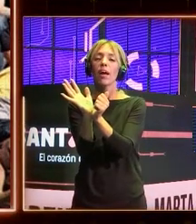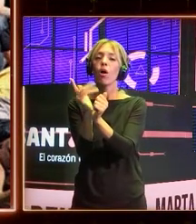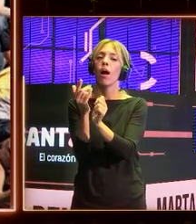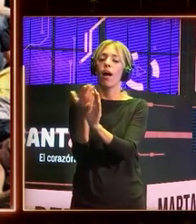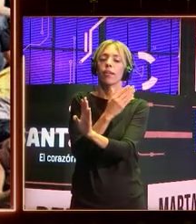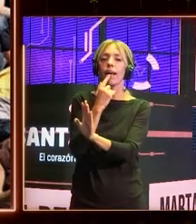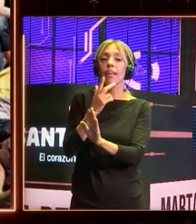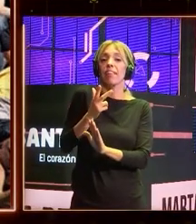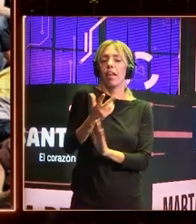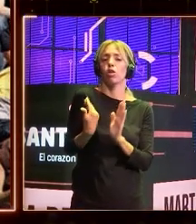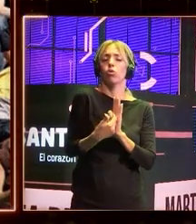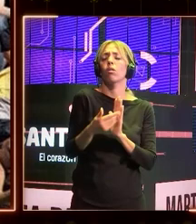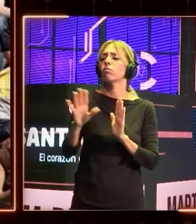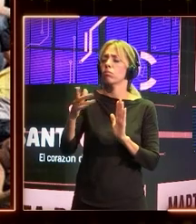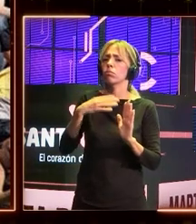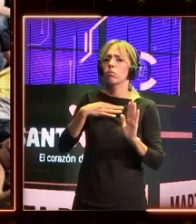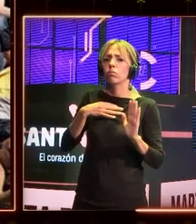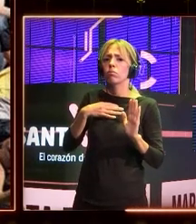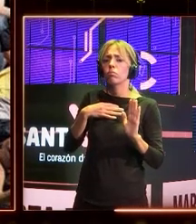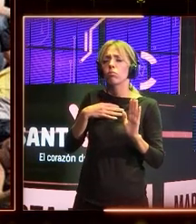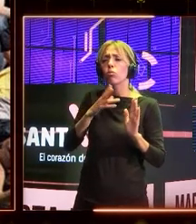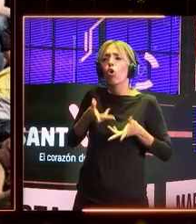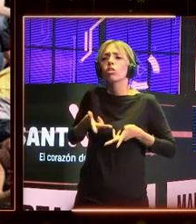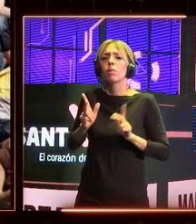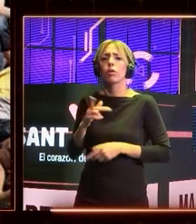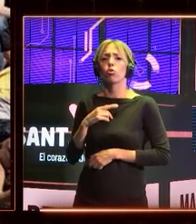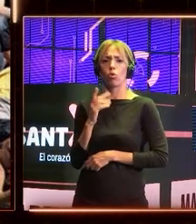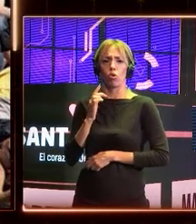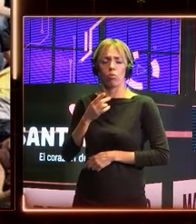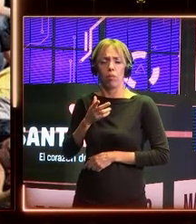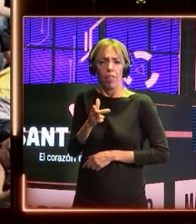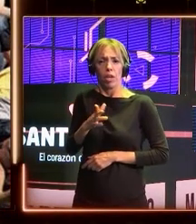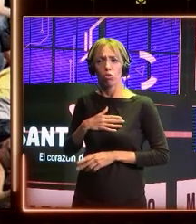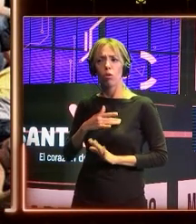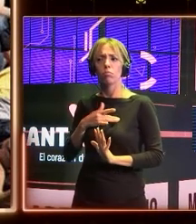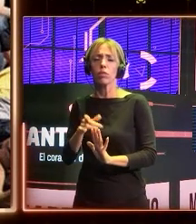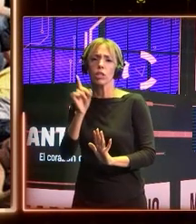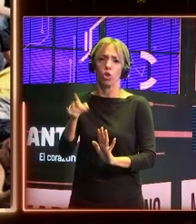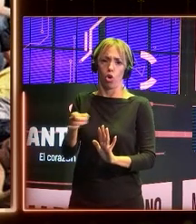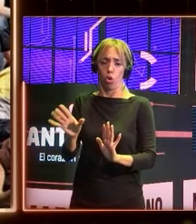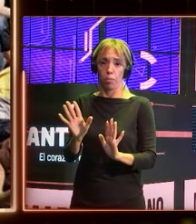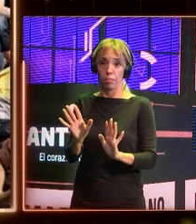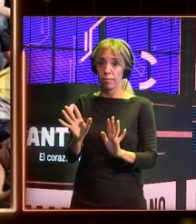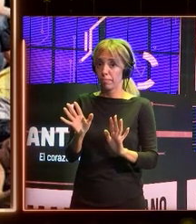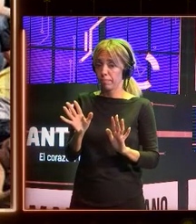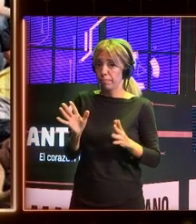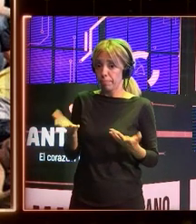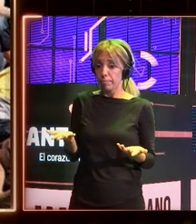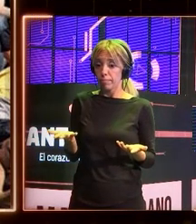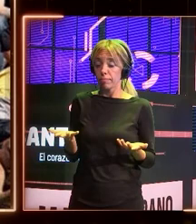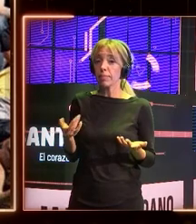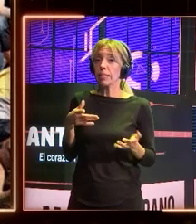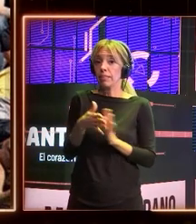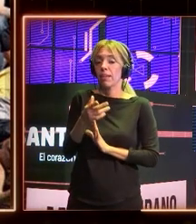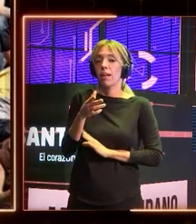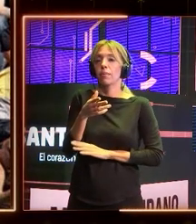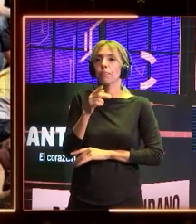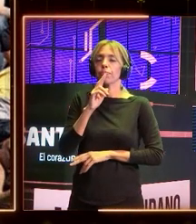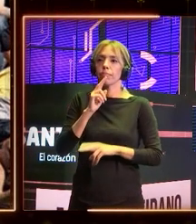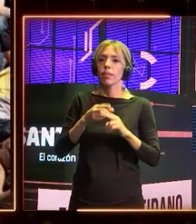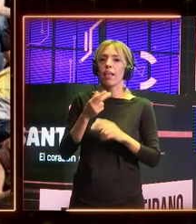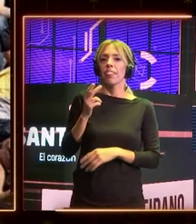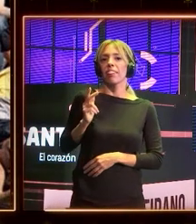de derechos que implicaban que tú tenías que dar tu consentimiento, ¿no? En este caso, son derechos